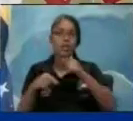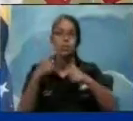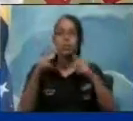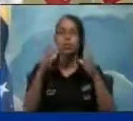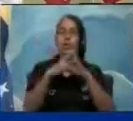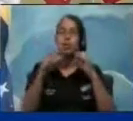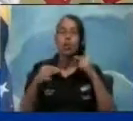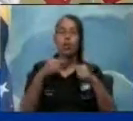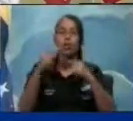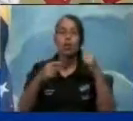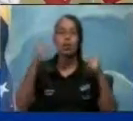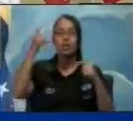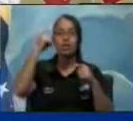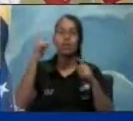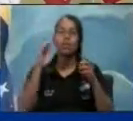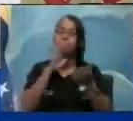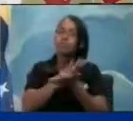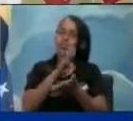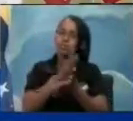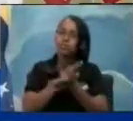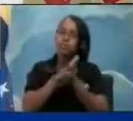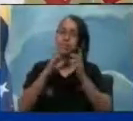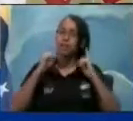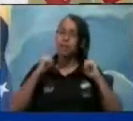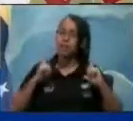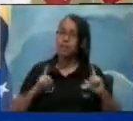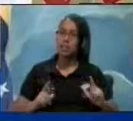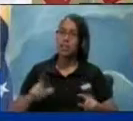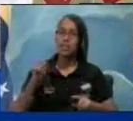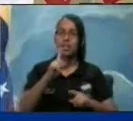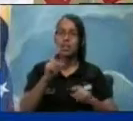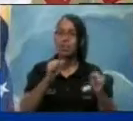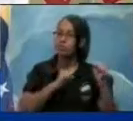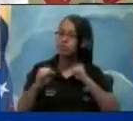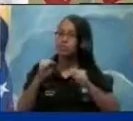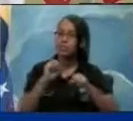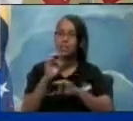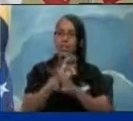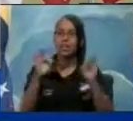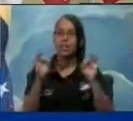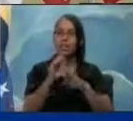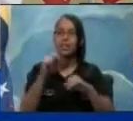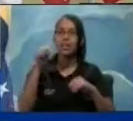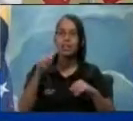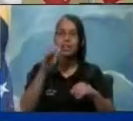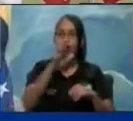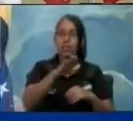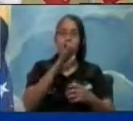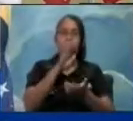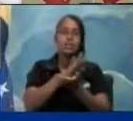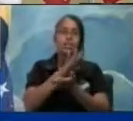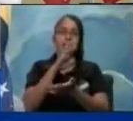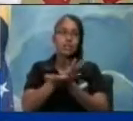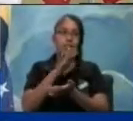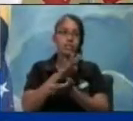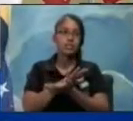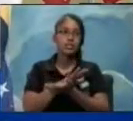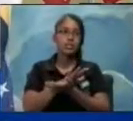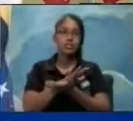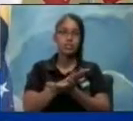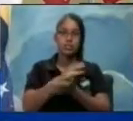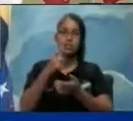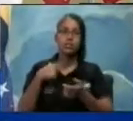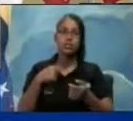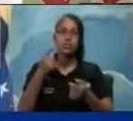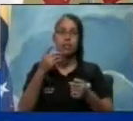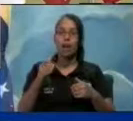día quietecito, quietecito, que no muevo un dedo. Ahí estoy tranquilito,